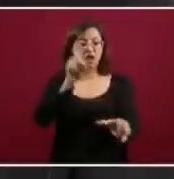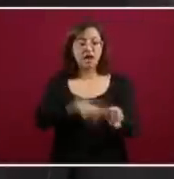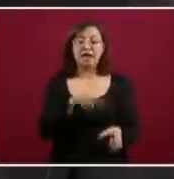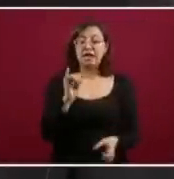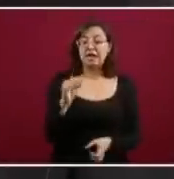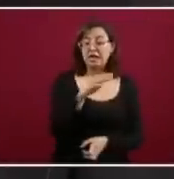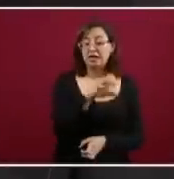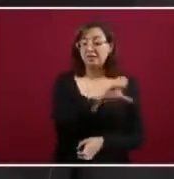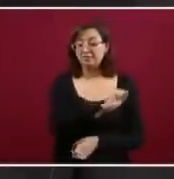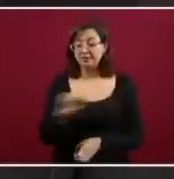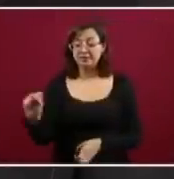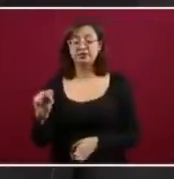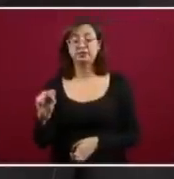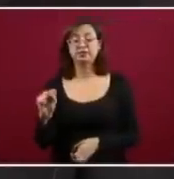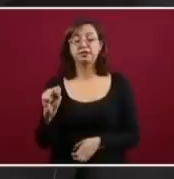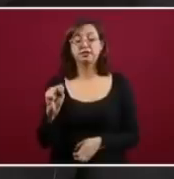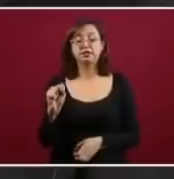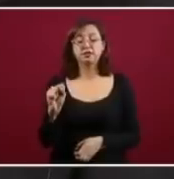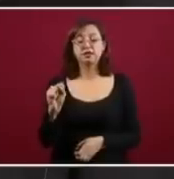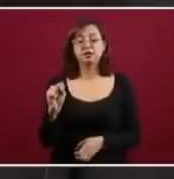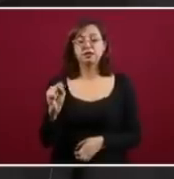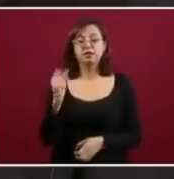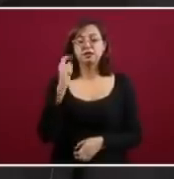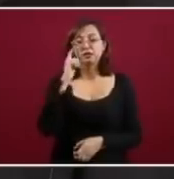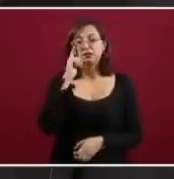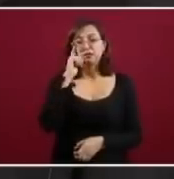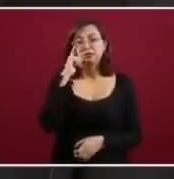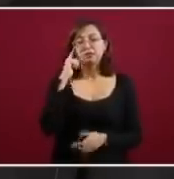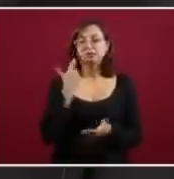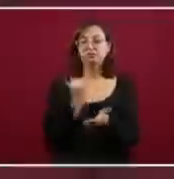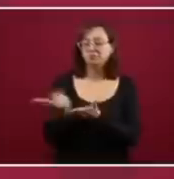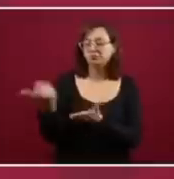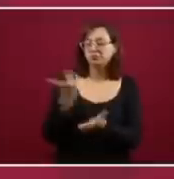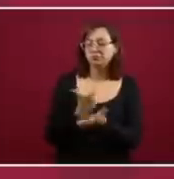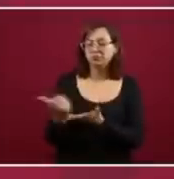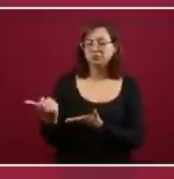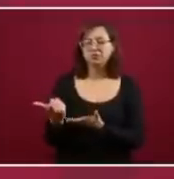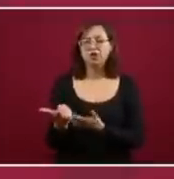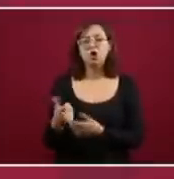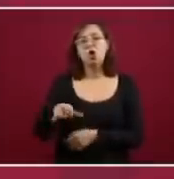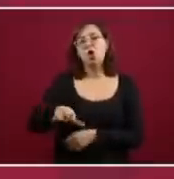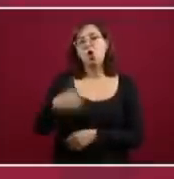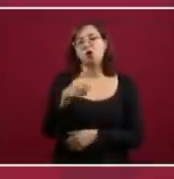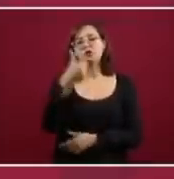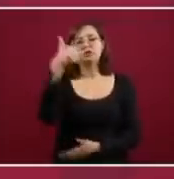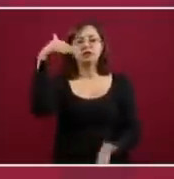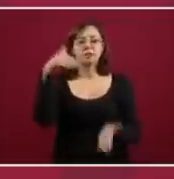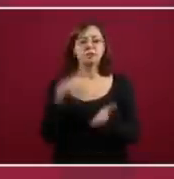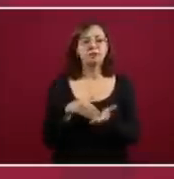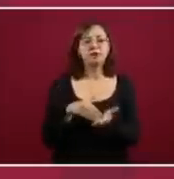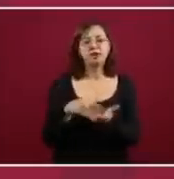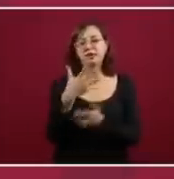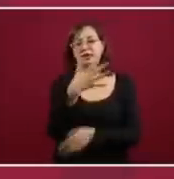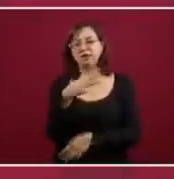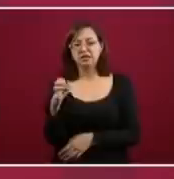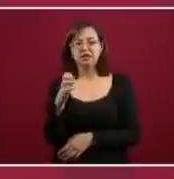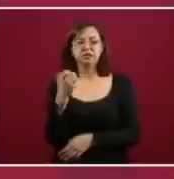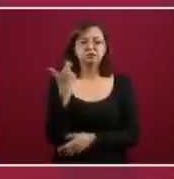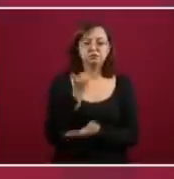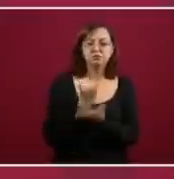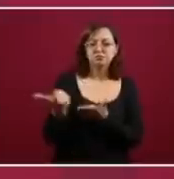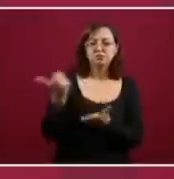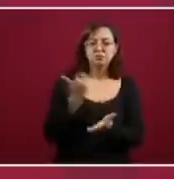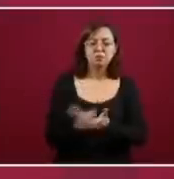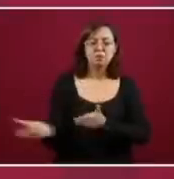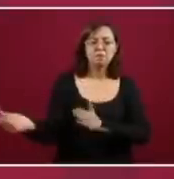social anda en el orden de los 11 mil 500 pesos mensuales